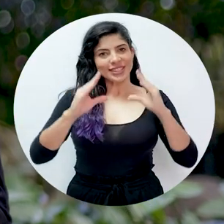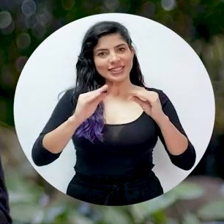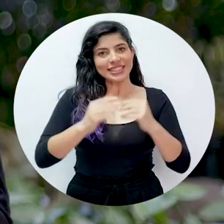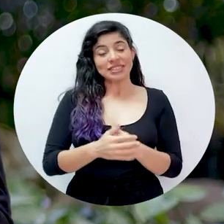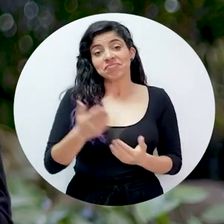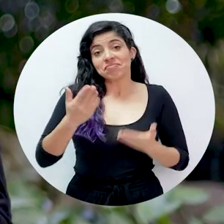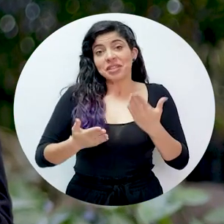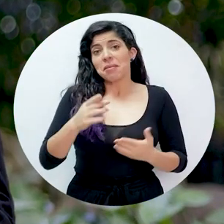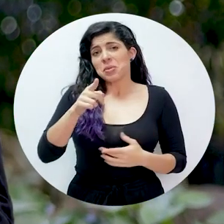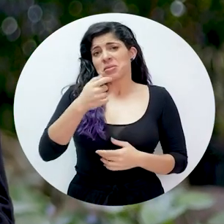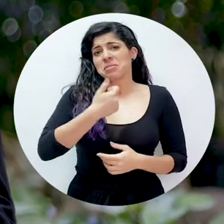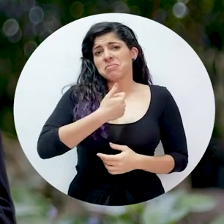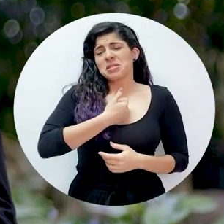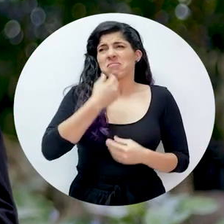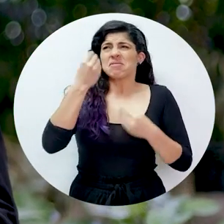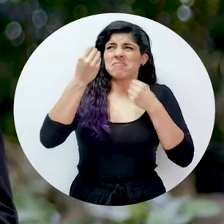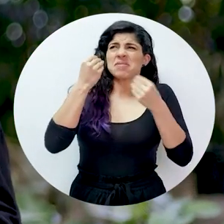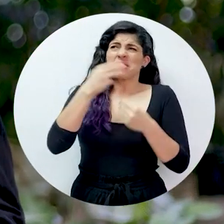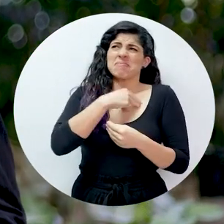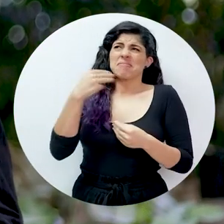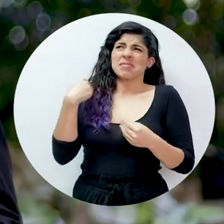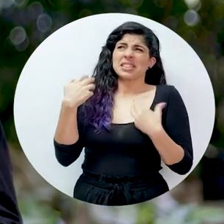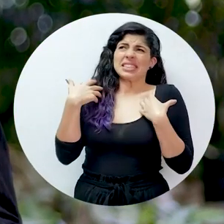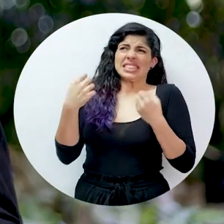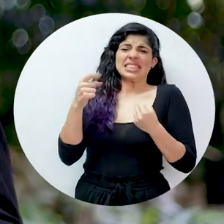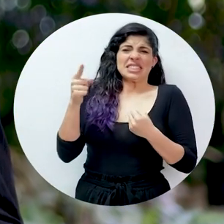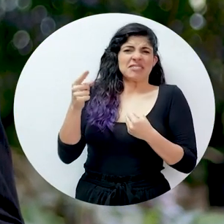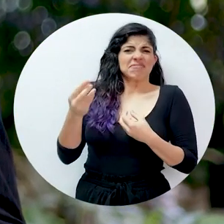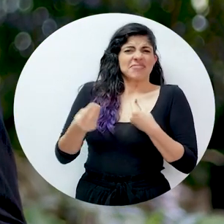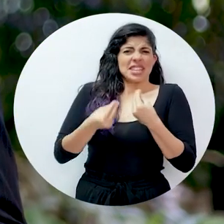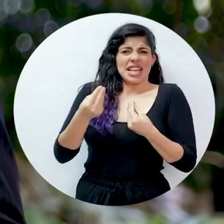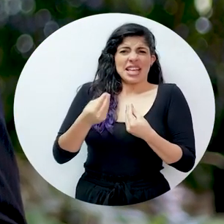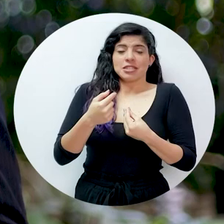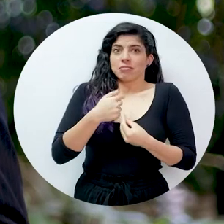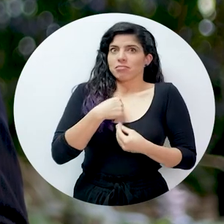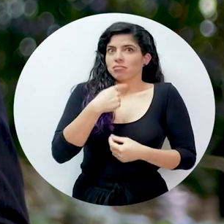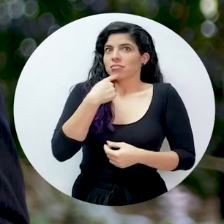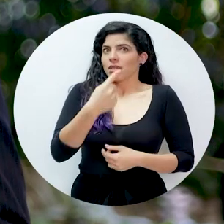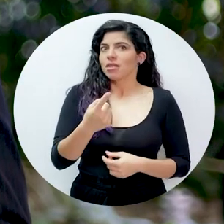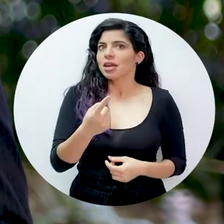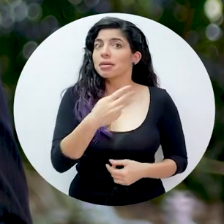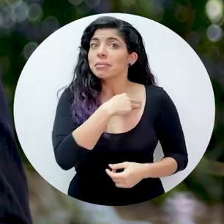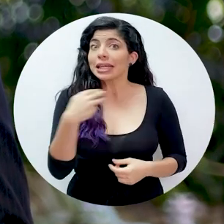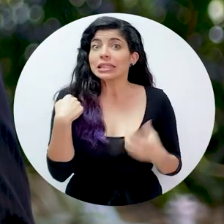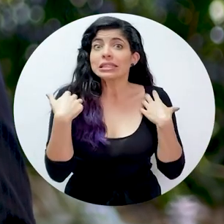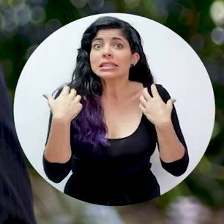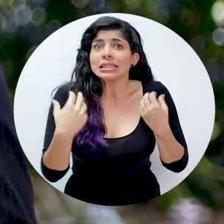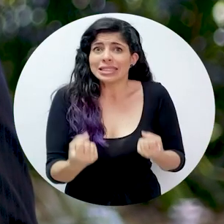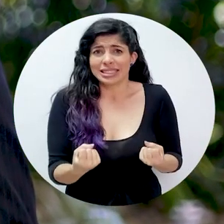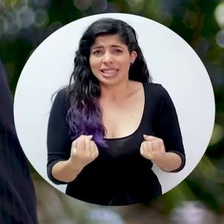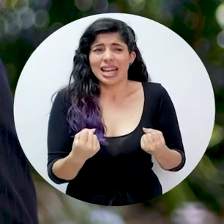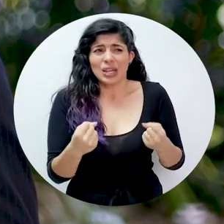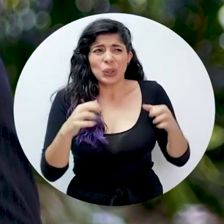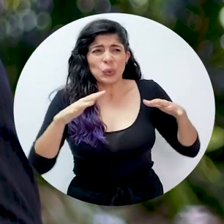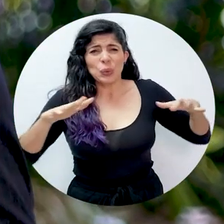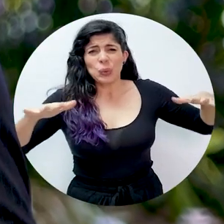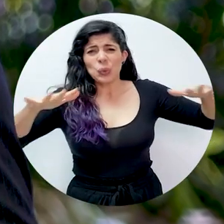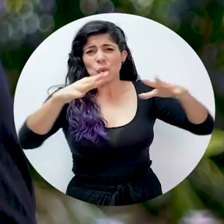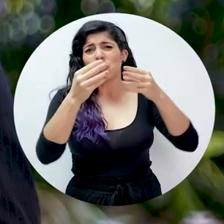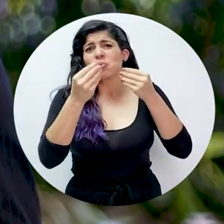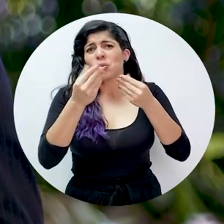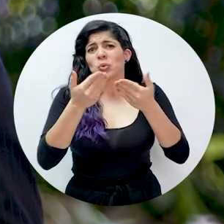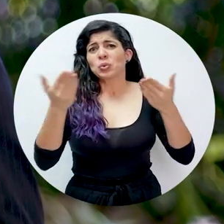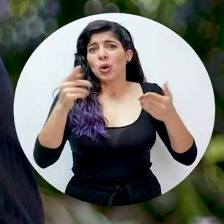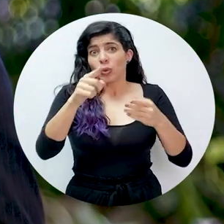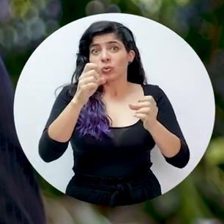Buenas noches. Quizá ustedes se preguntan qué hace el Ministerio de Salud. Déjeme decirle que el Ministerio de Salud está en